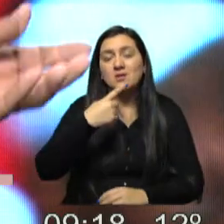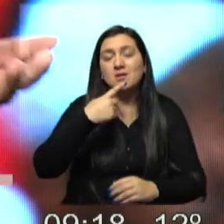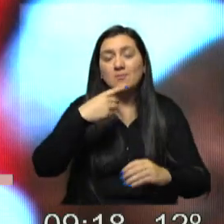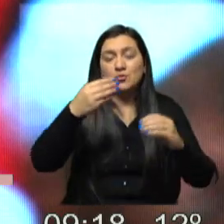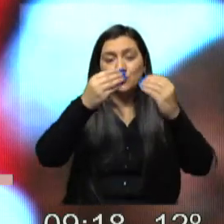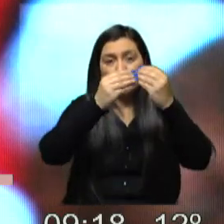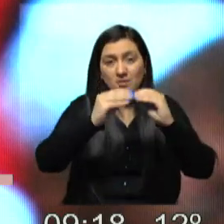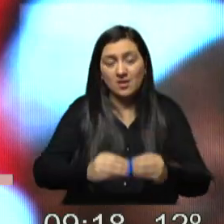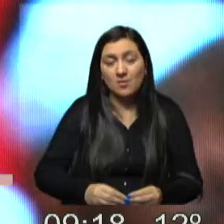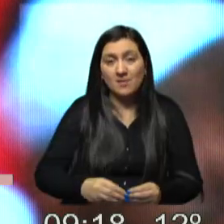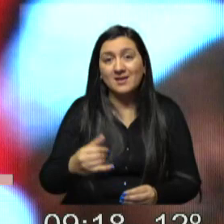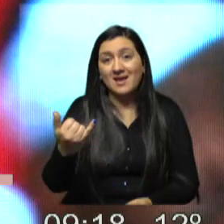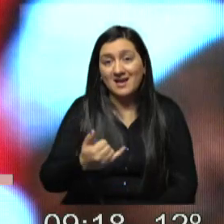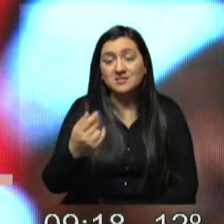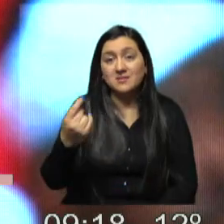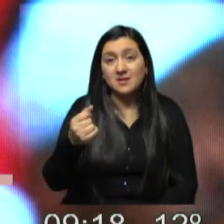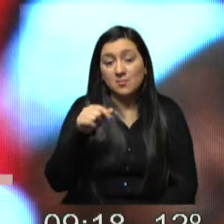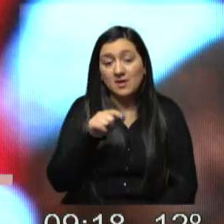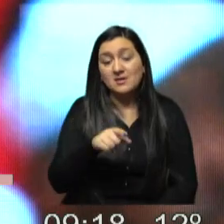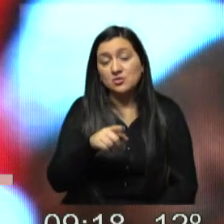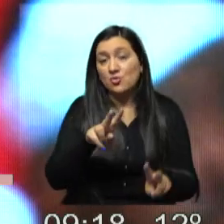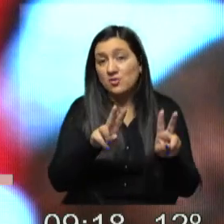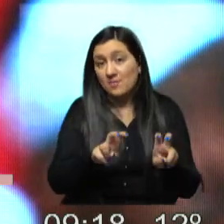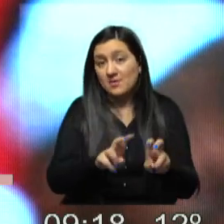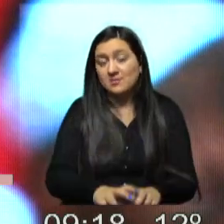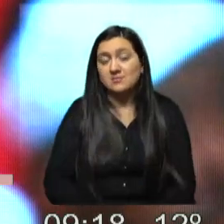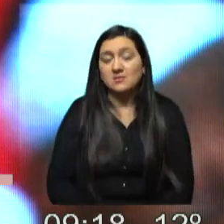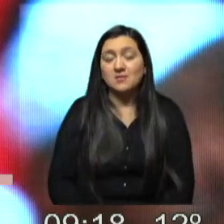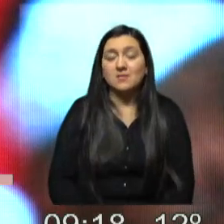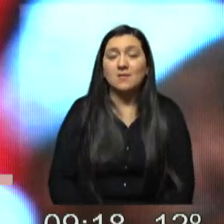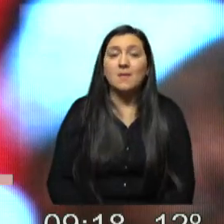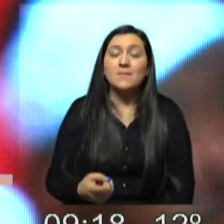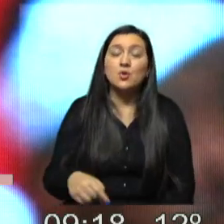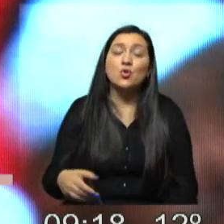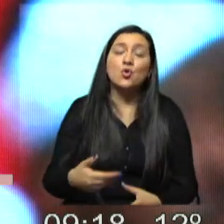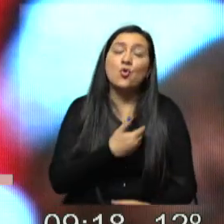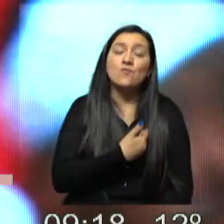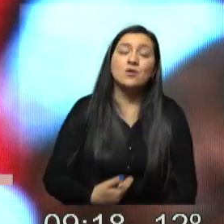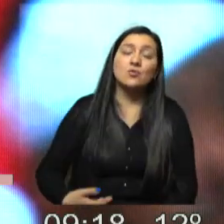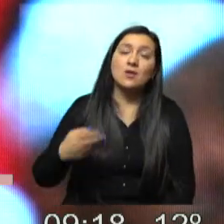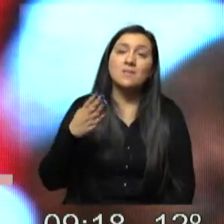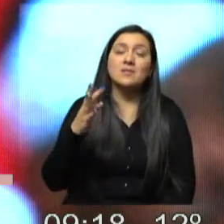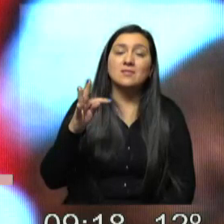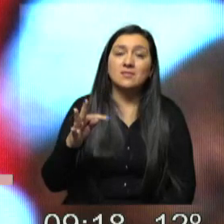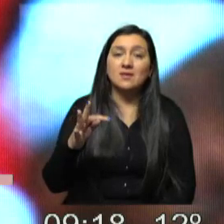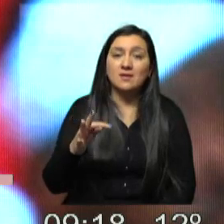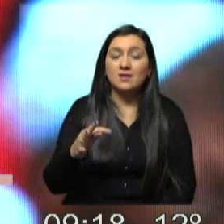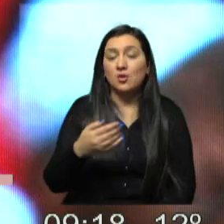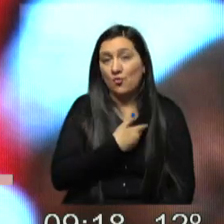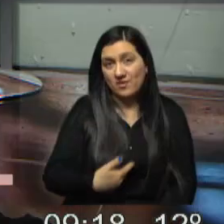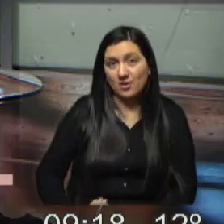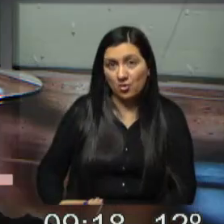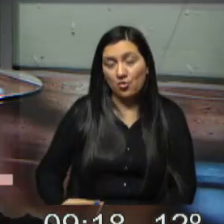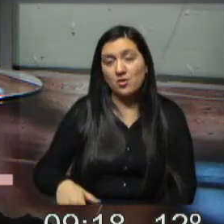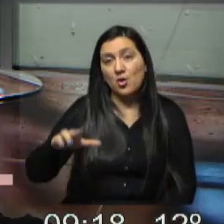para tener disponibilidad para estos asuntos, uh-huh. pero la composición política del gobierno del PT no nos puede llevar a pensar, del gobierno de Lula, en realidad no es el